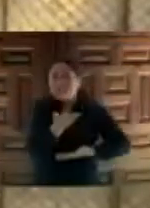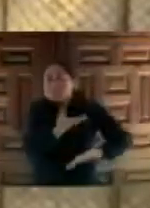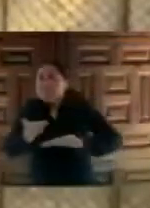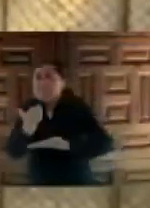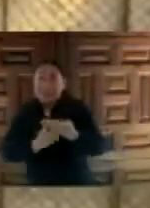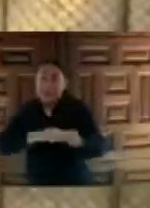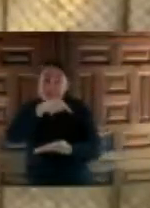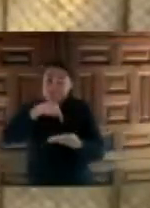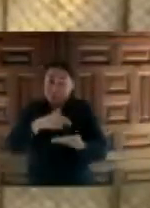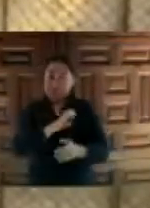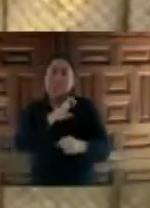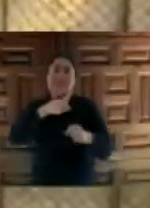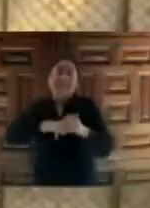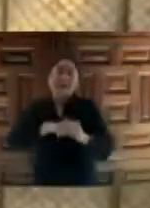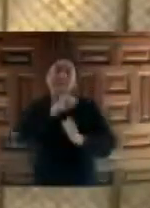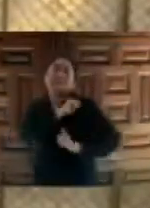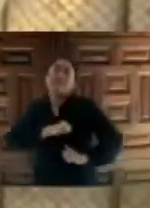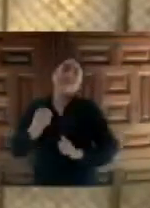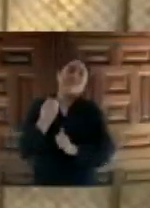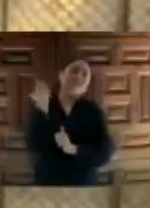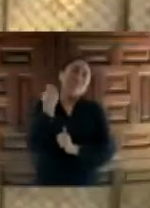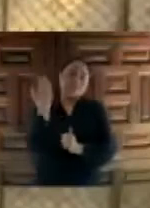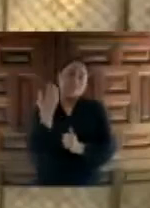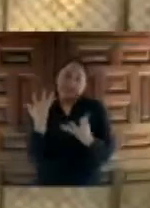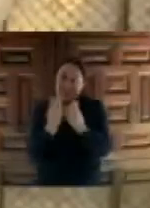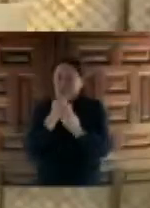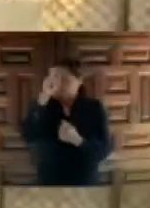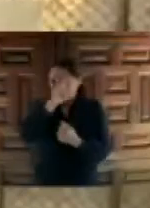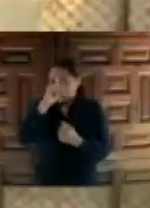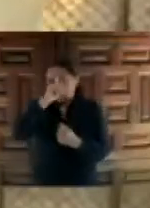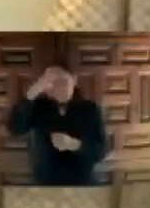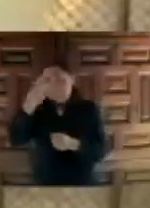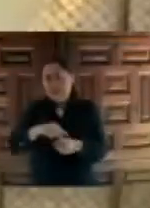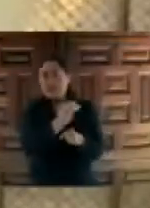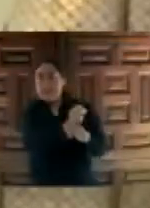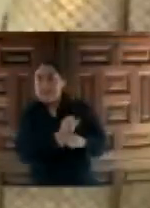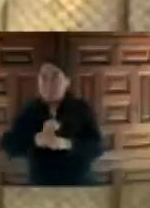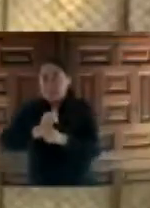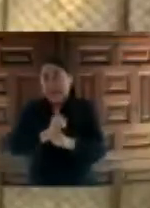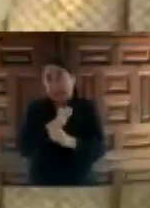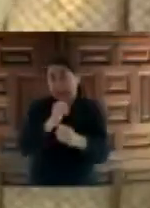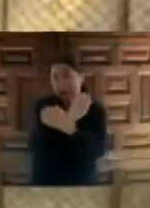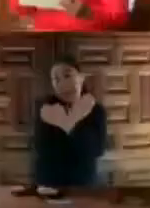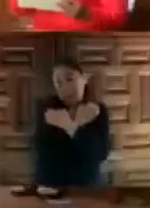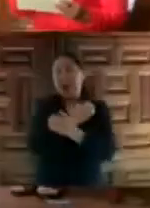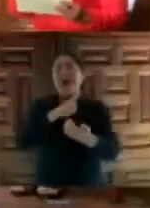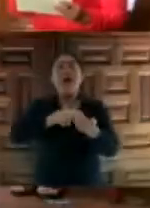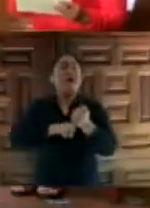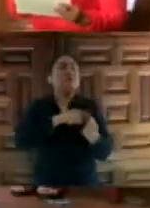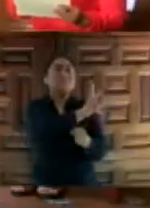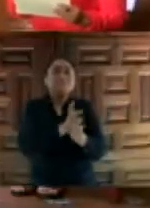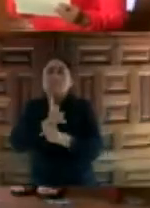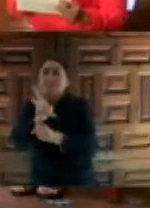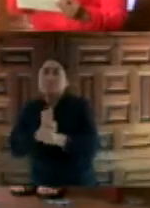espacios especiales que organizamos desde los congresos en este Consejo Mexicano de Investigación Educativa, que se conforman por